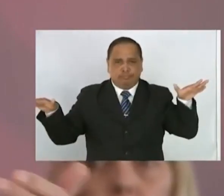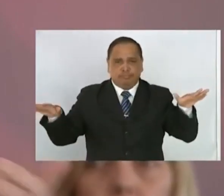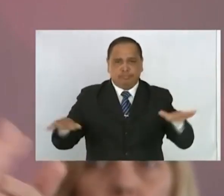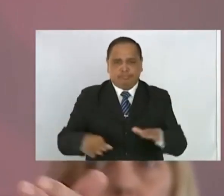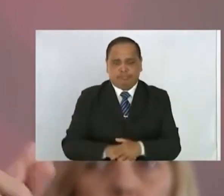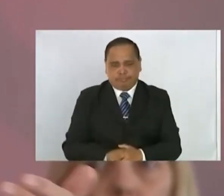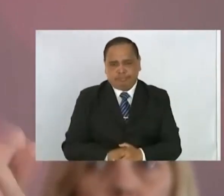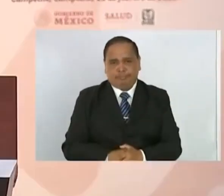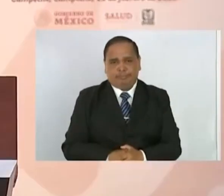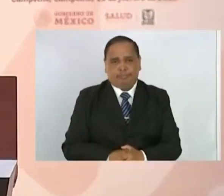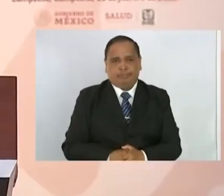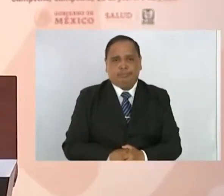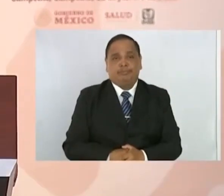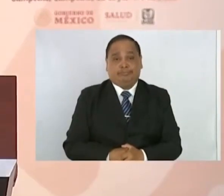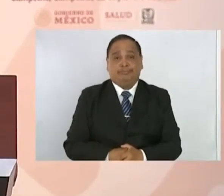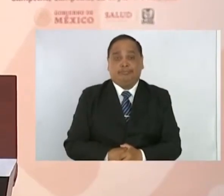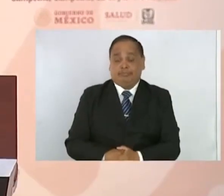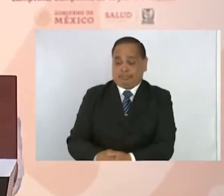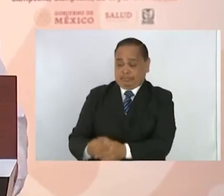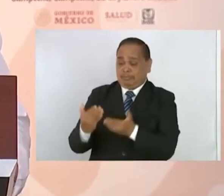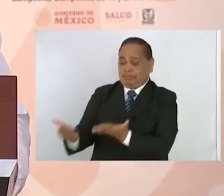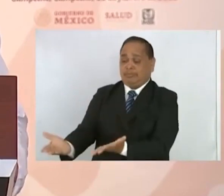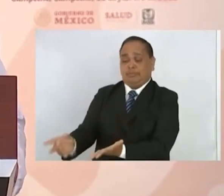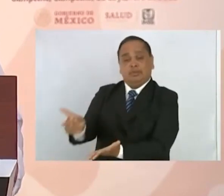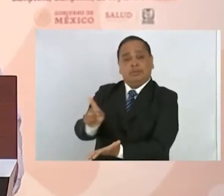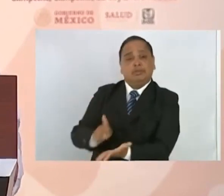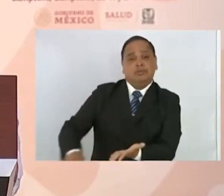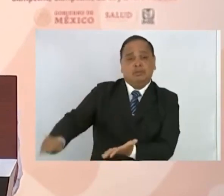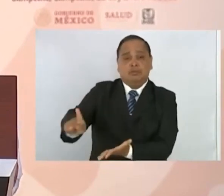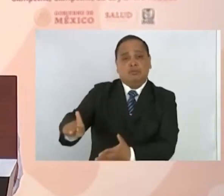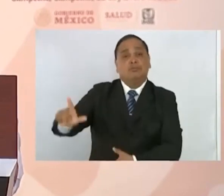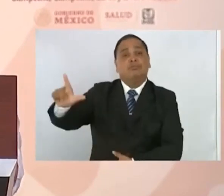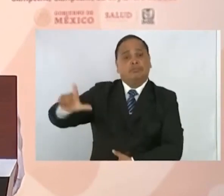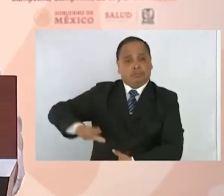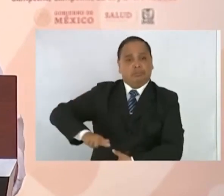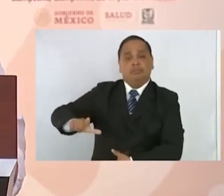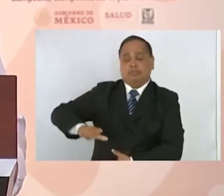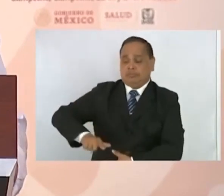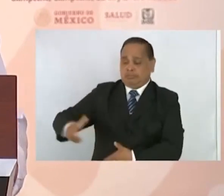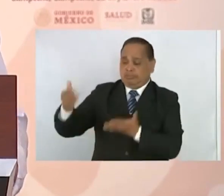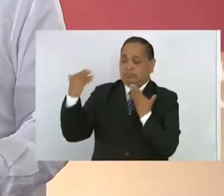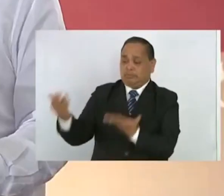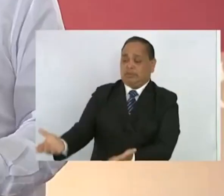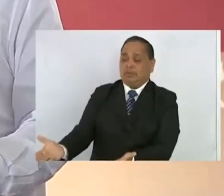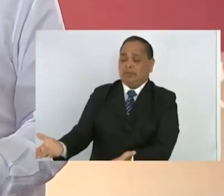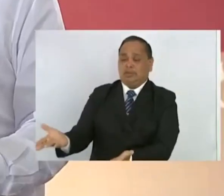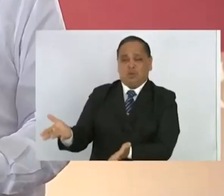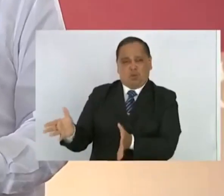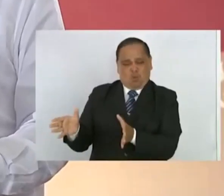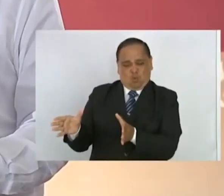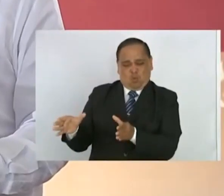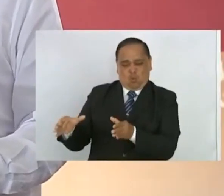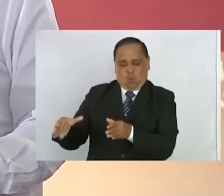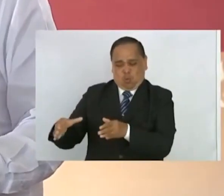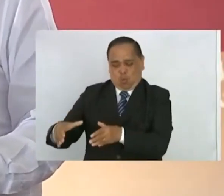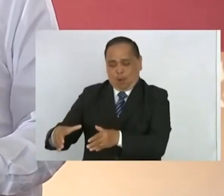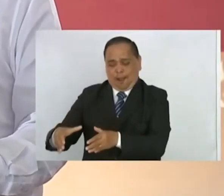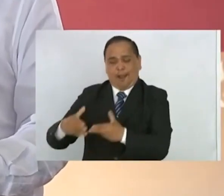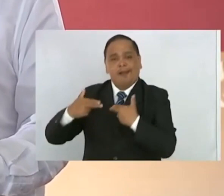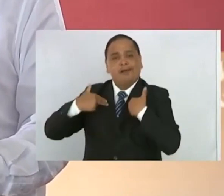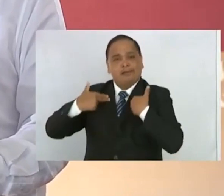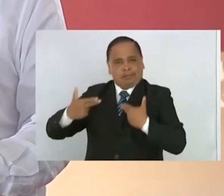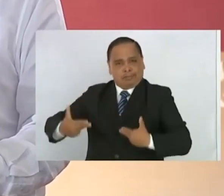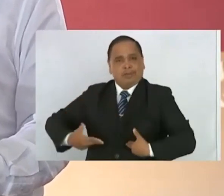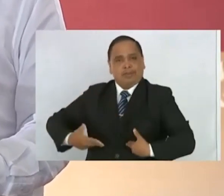están en sintonía este encuentro fue parte de los acuerdos generados en la reunión bilateral México Cuba encabezada por los